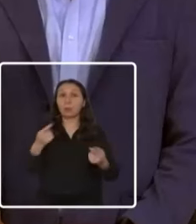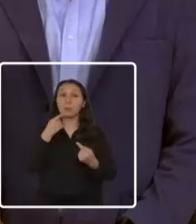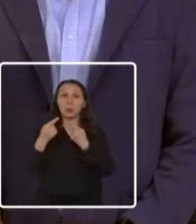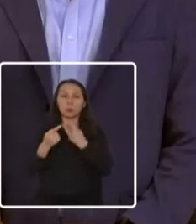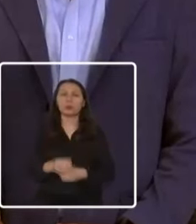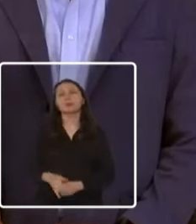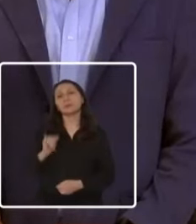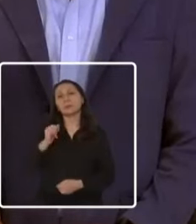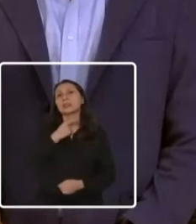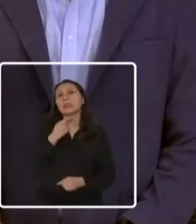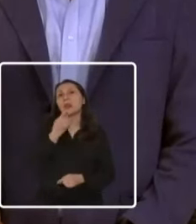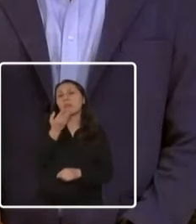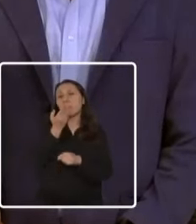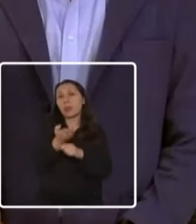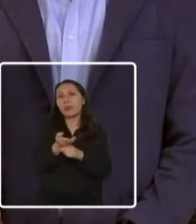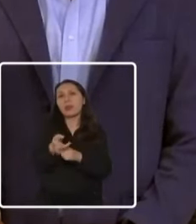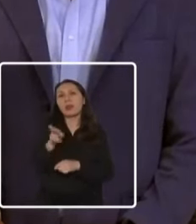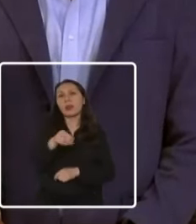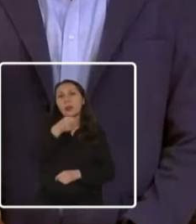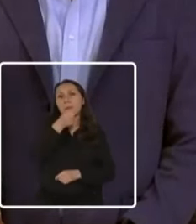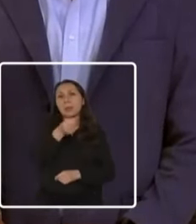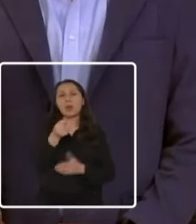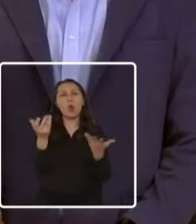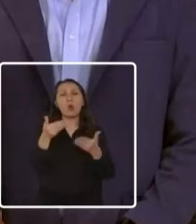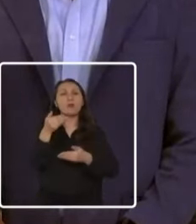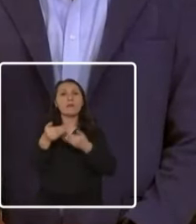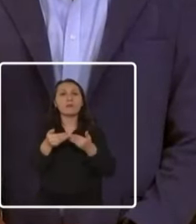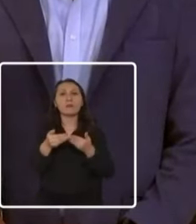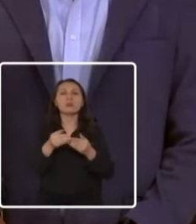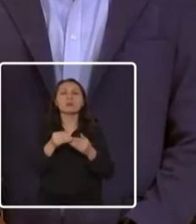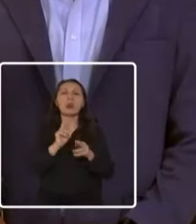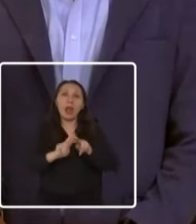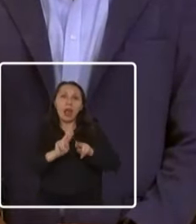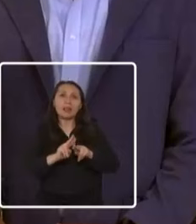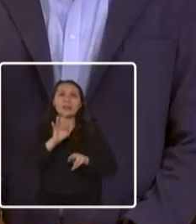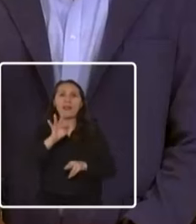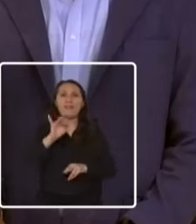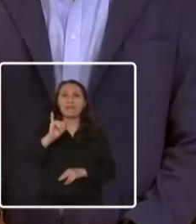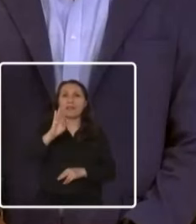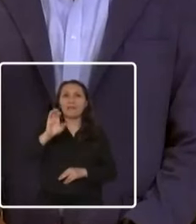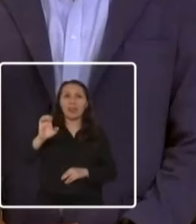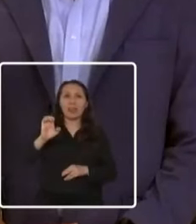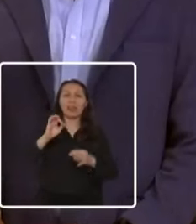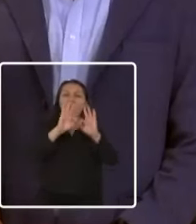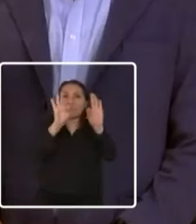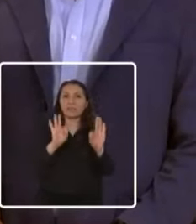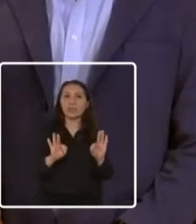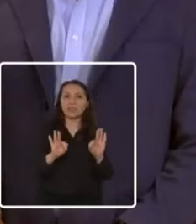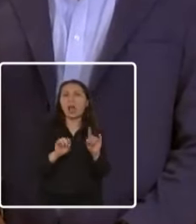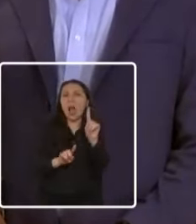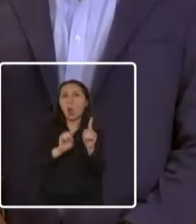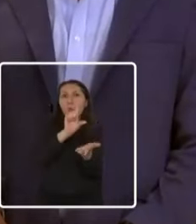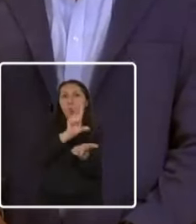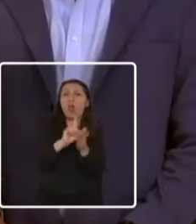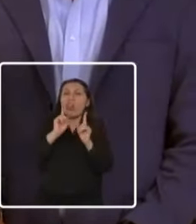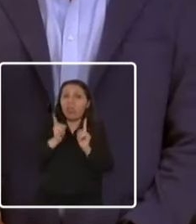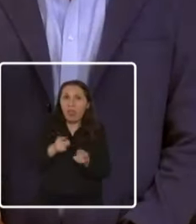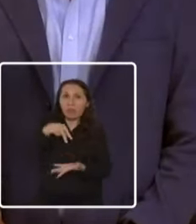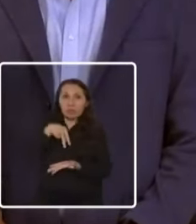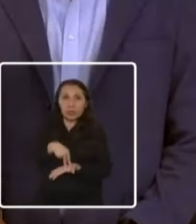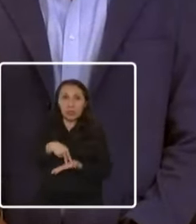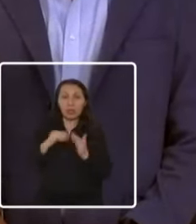preguntas? Quería pedirle si pudieran reiterar cómo funciona la aplicación de la ficha FIDE, si las personas que están en determinados barrios o lugares tienen que